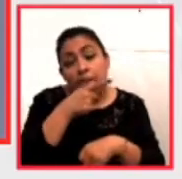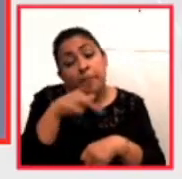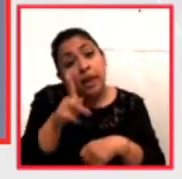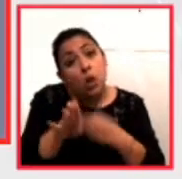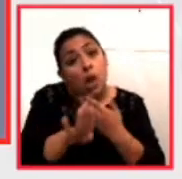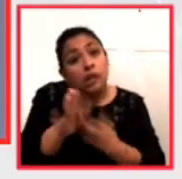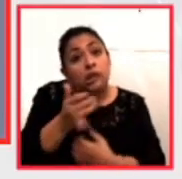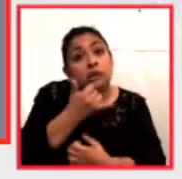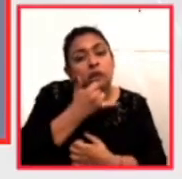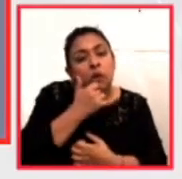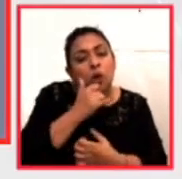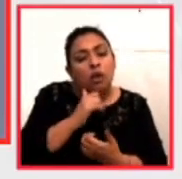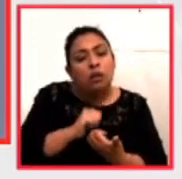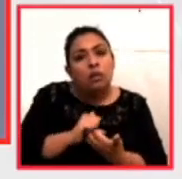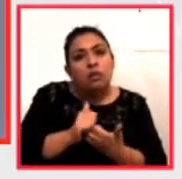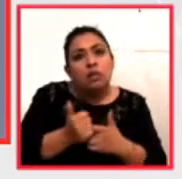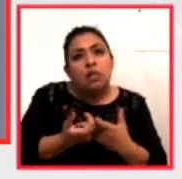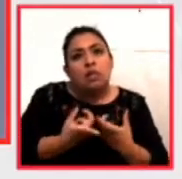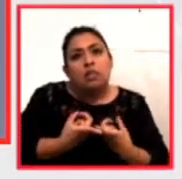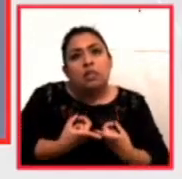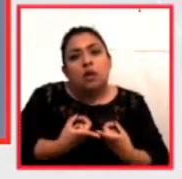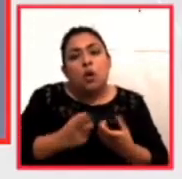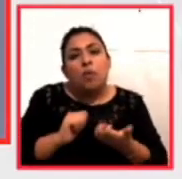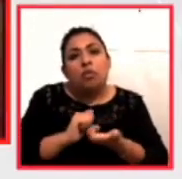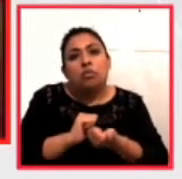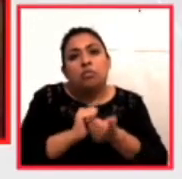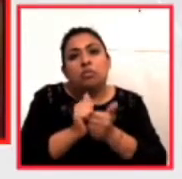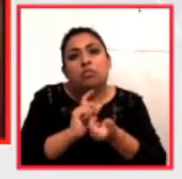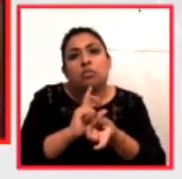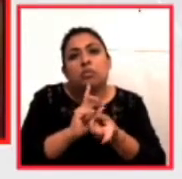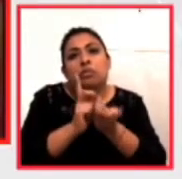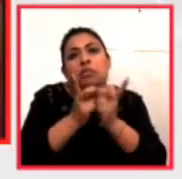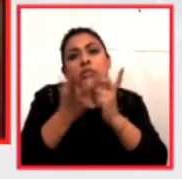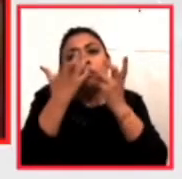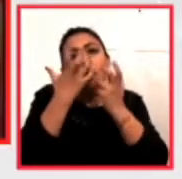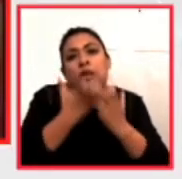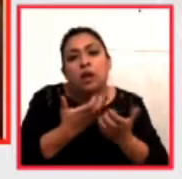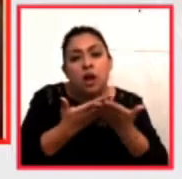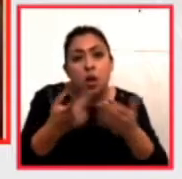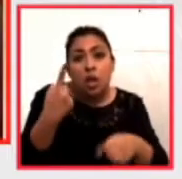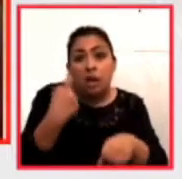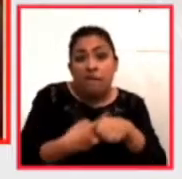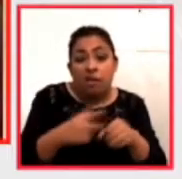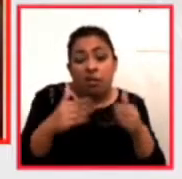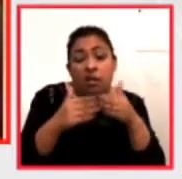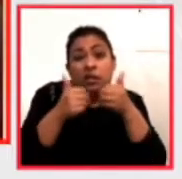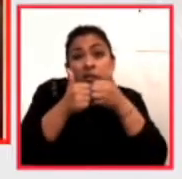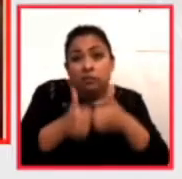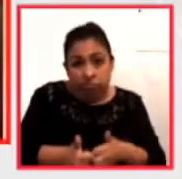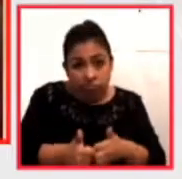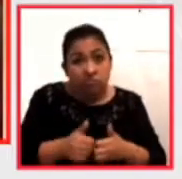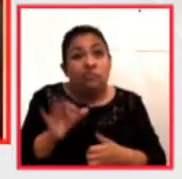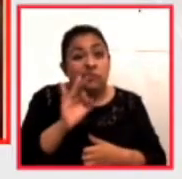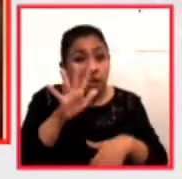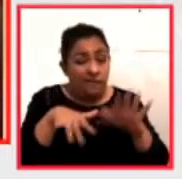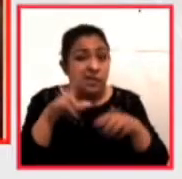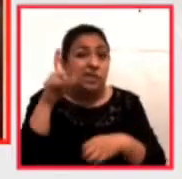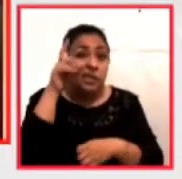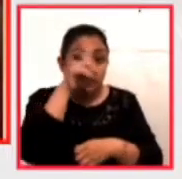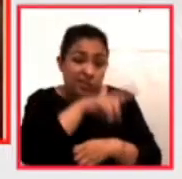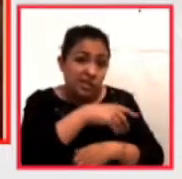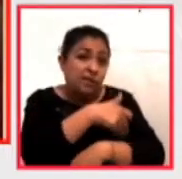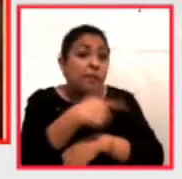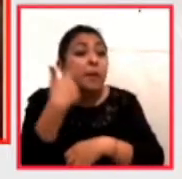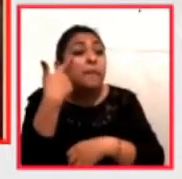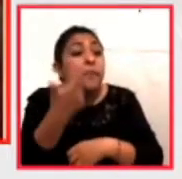la depresión en la pandemia. ¿Qué tal? Se pone a veces complicado en las familias. Así que, bueno, hay que enterarse,